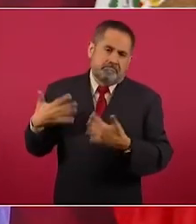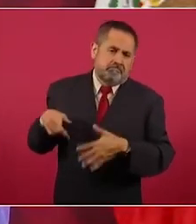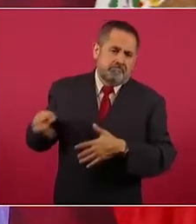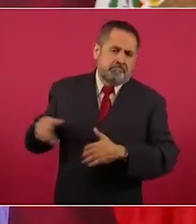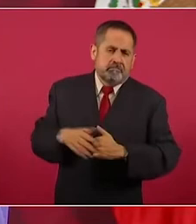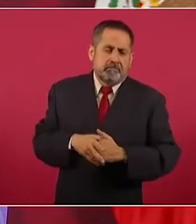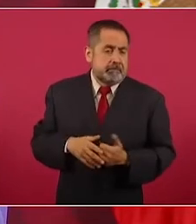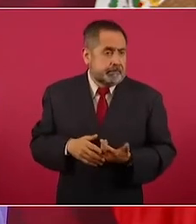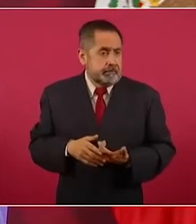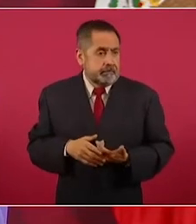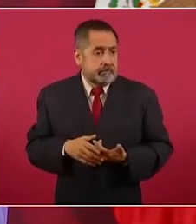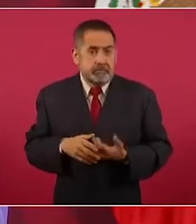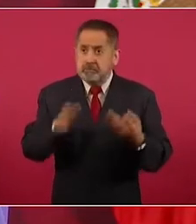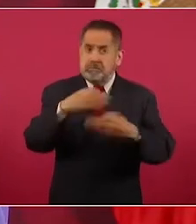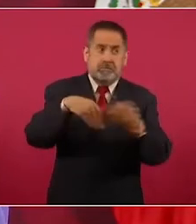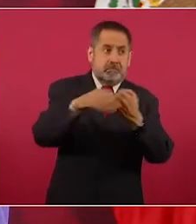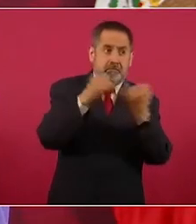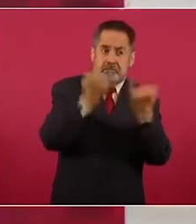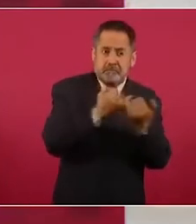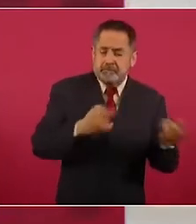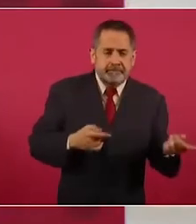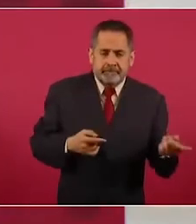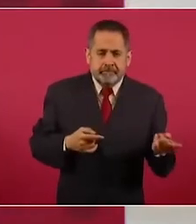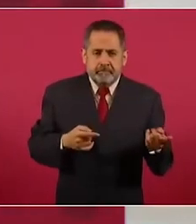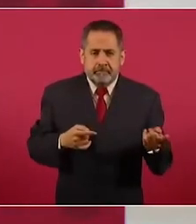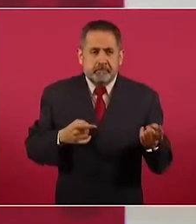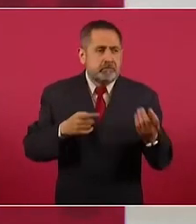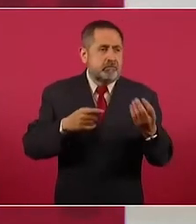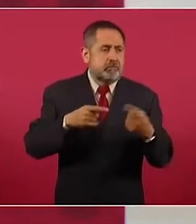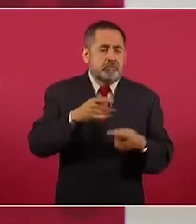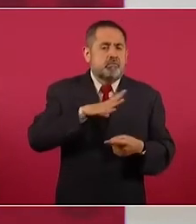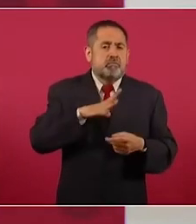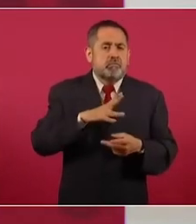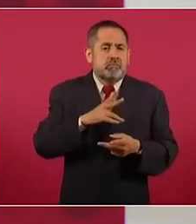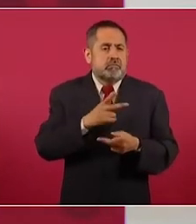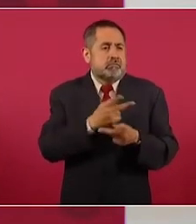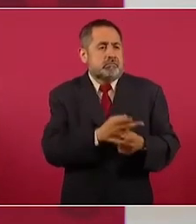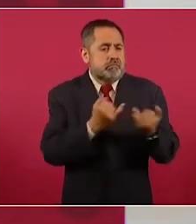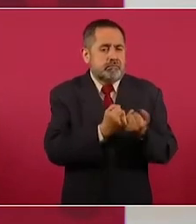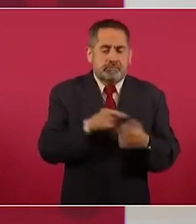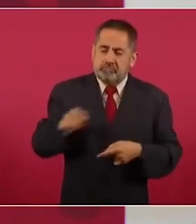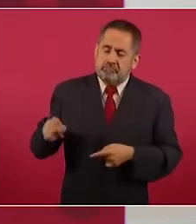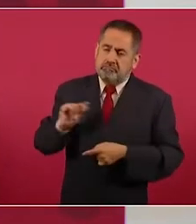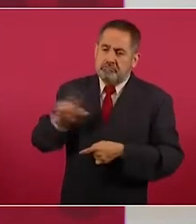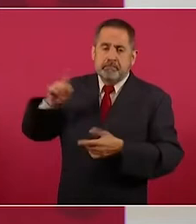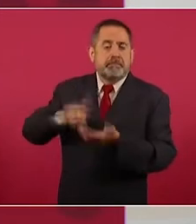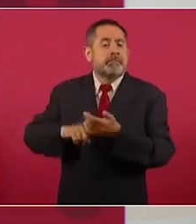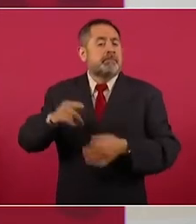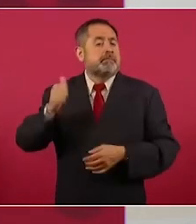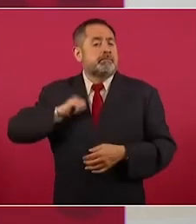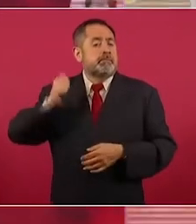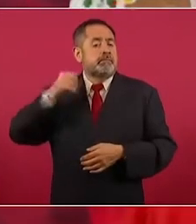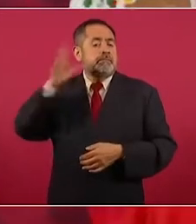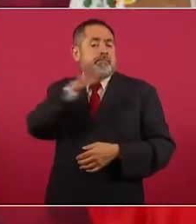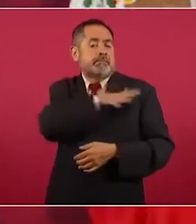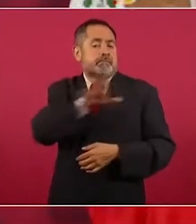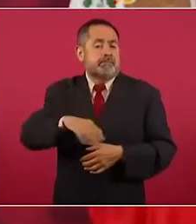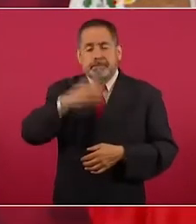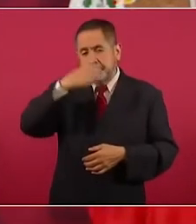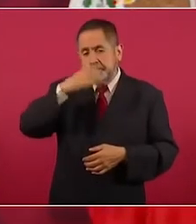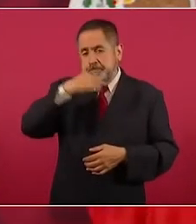No todos tienen paciencia, lo decía el general Cárdenas,